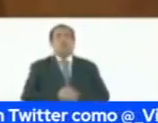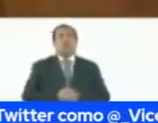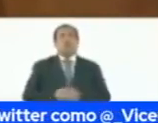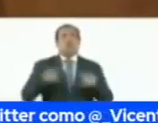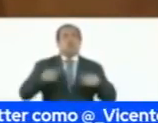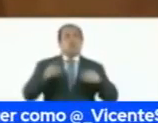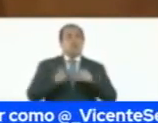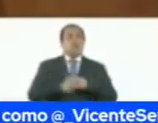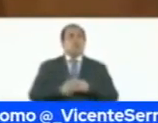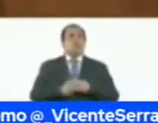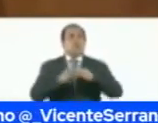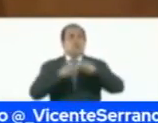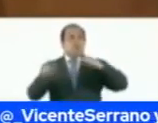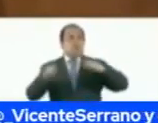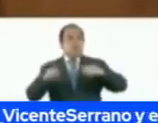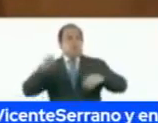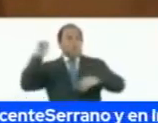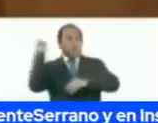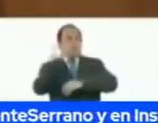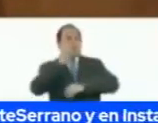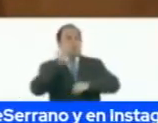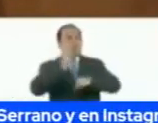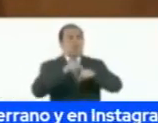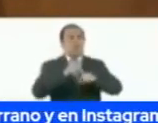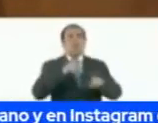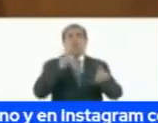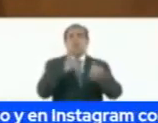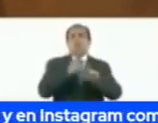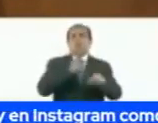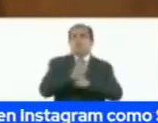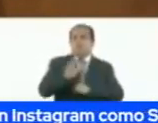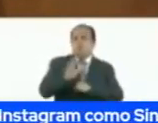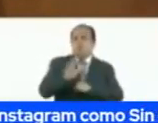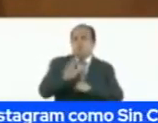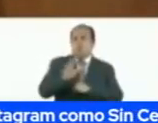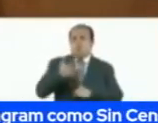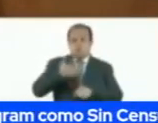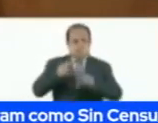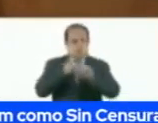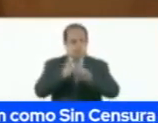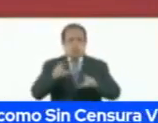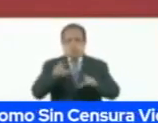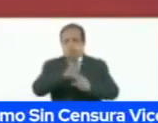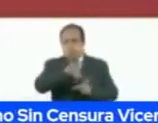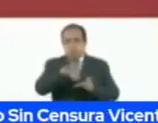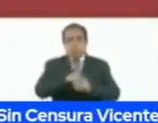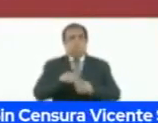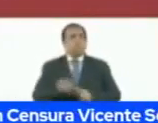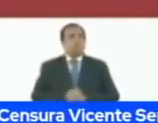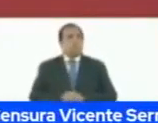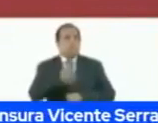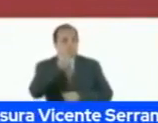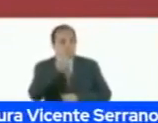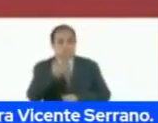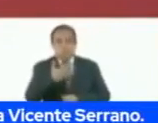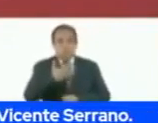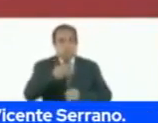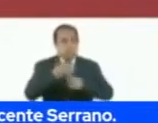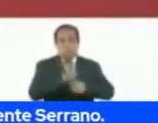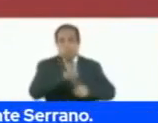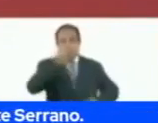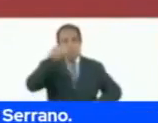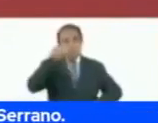estaban aventando piedras que comentaban, ¿era para protegerse de eso? Porque iban con el equipo completo. Sí, los policías ya no